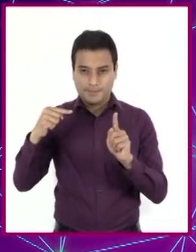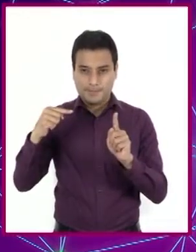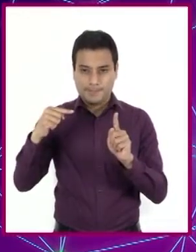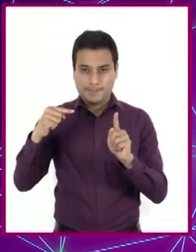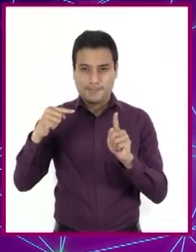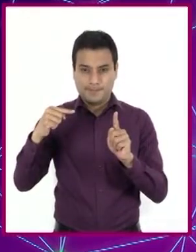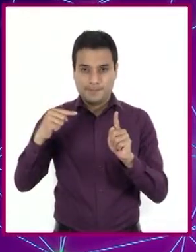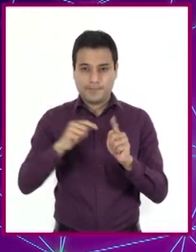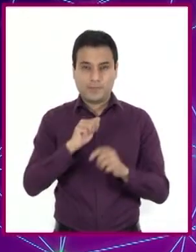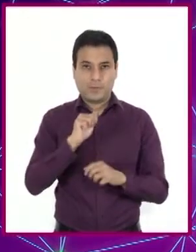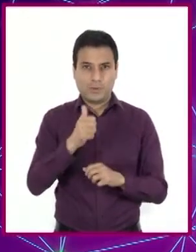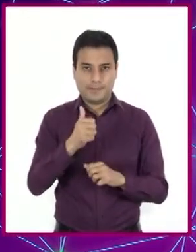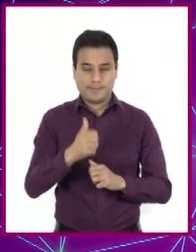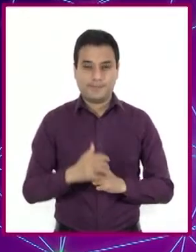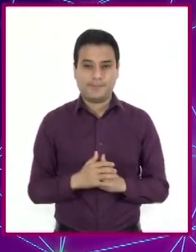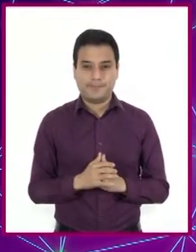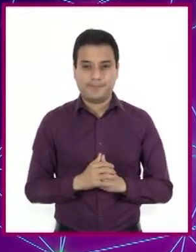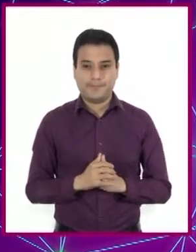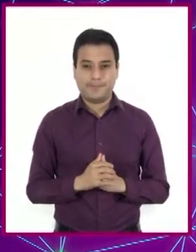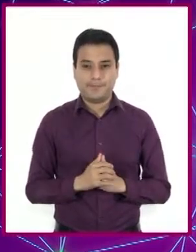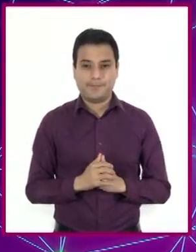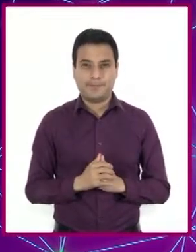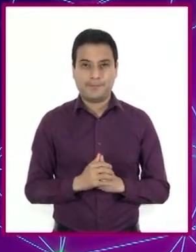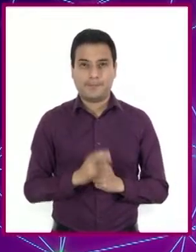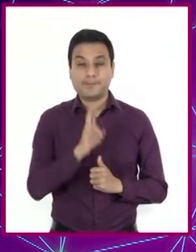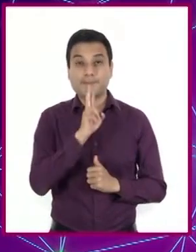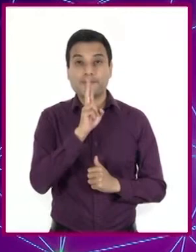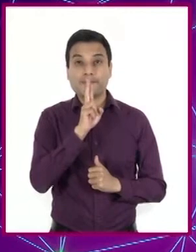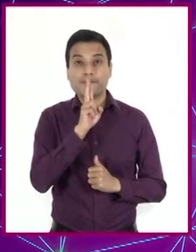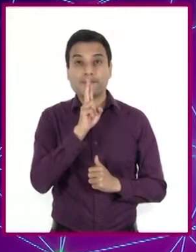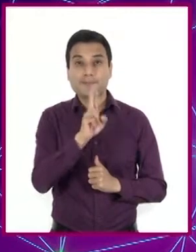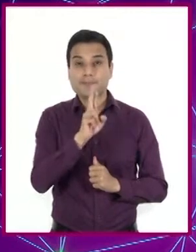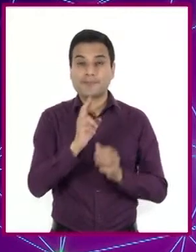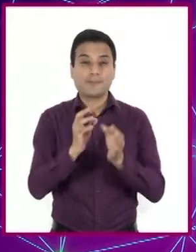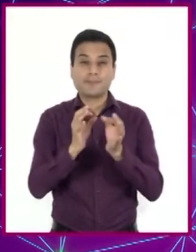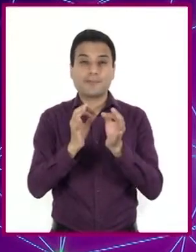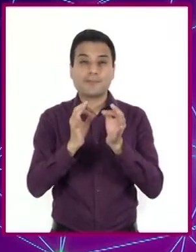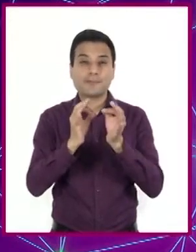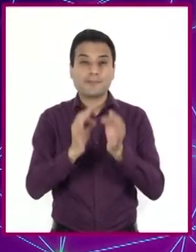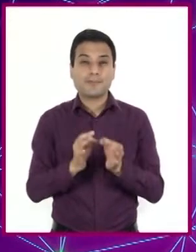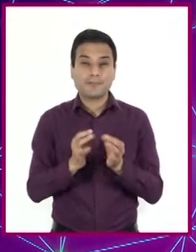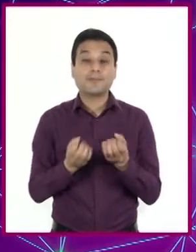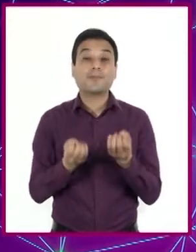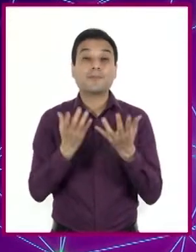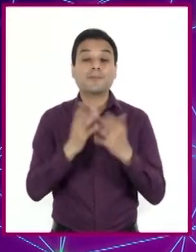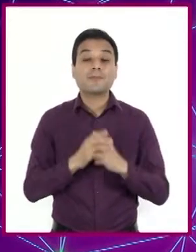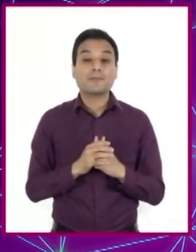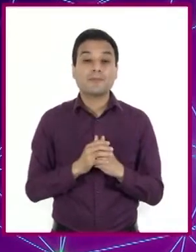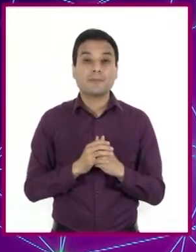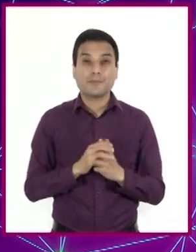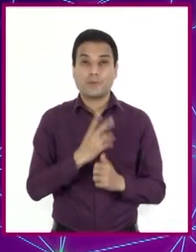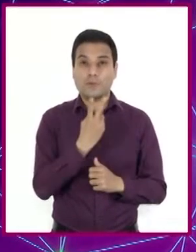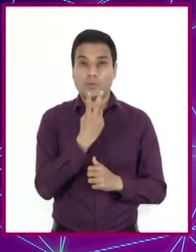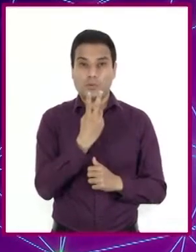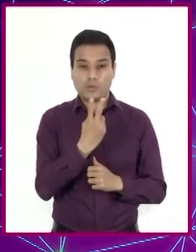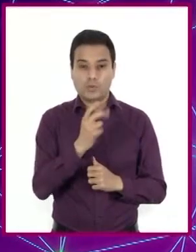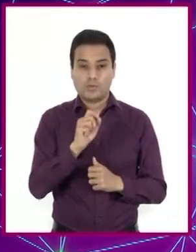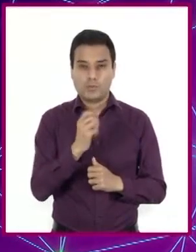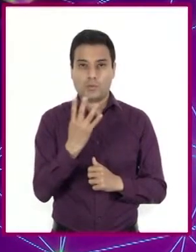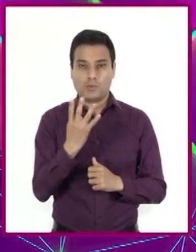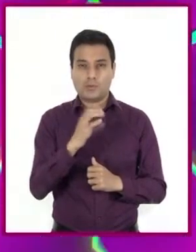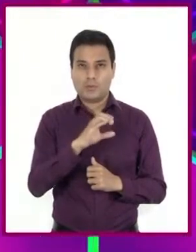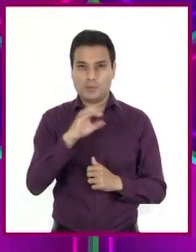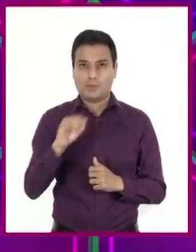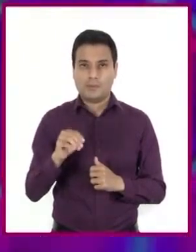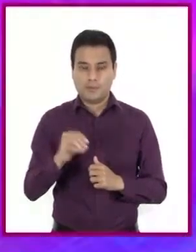de integrantes, que es 11. El resultado redondeado de la desviación media es 2.4